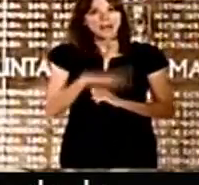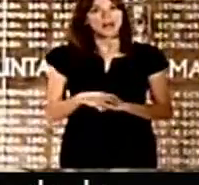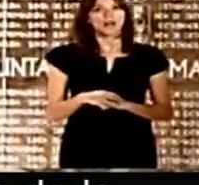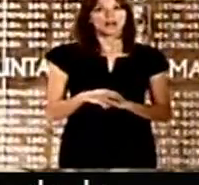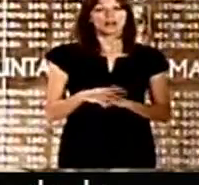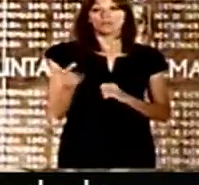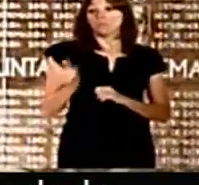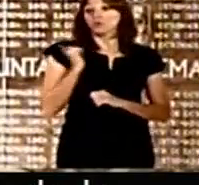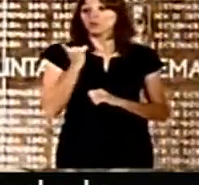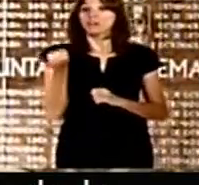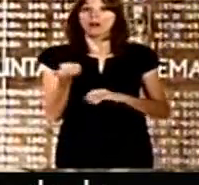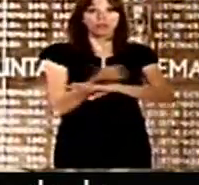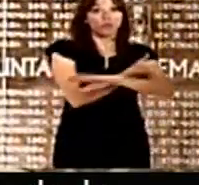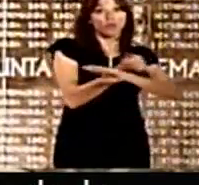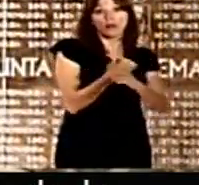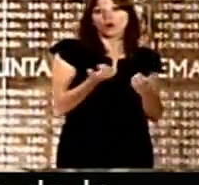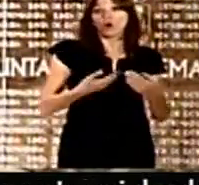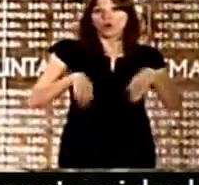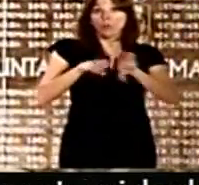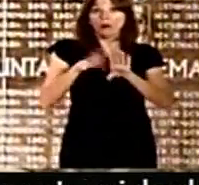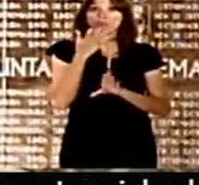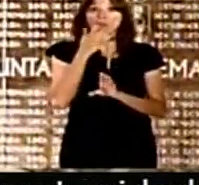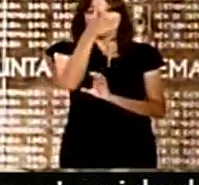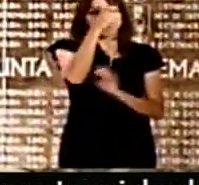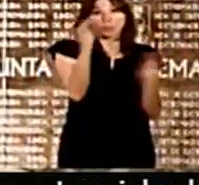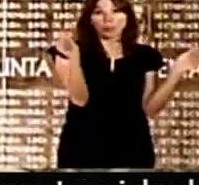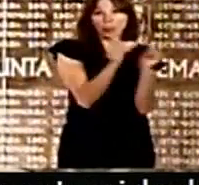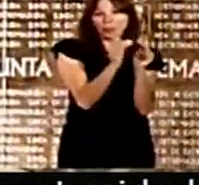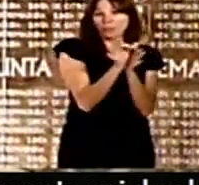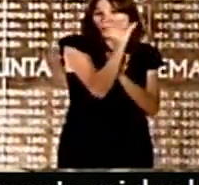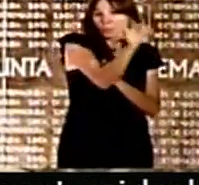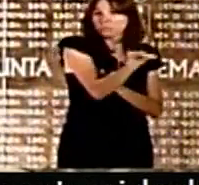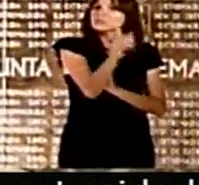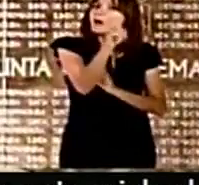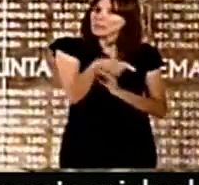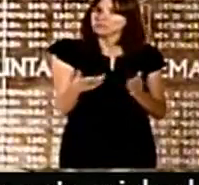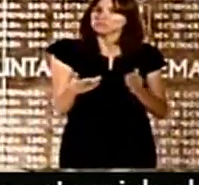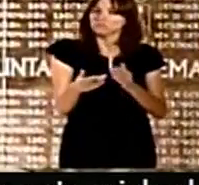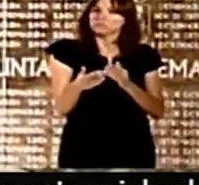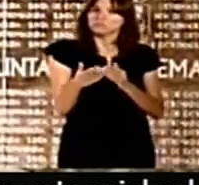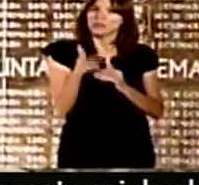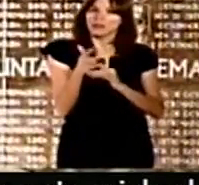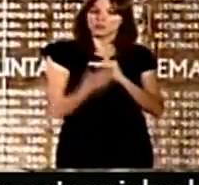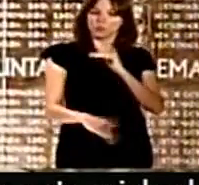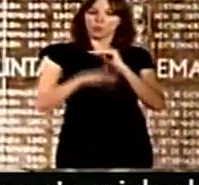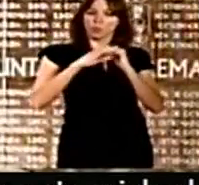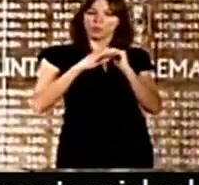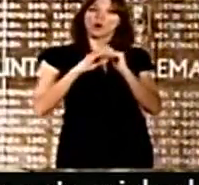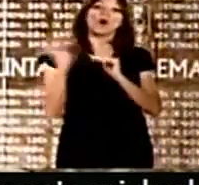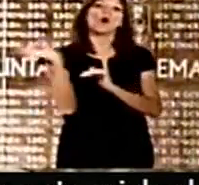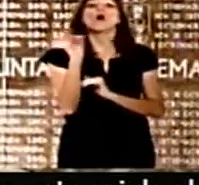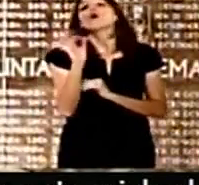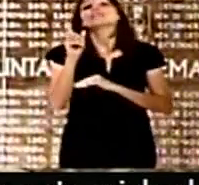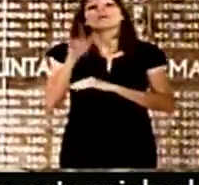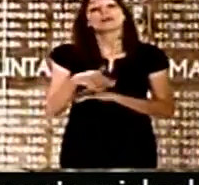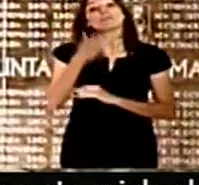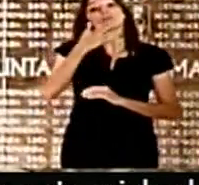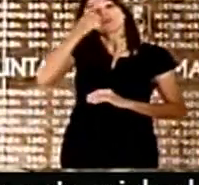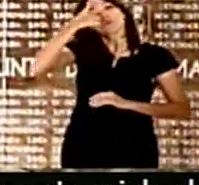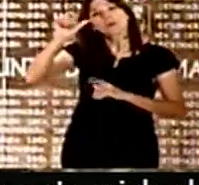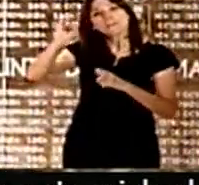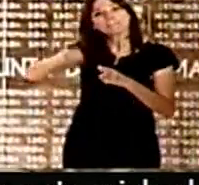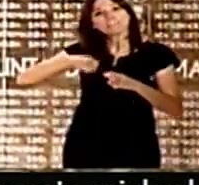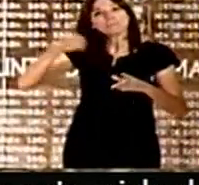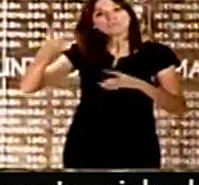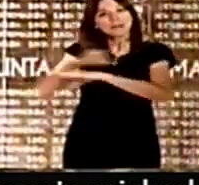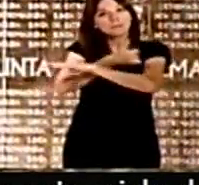oportunidades de los ciudadanos que viven en territorios más pequeños, en pueblos más pequeños, y, en definitiva, también se lucha contra el reto demográfico con ayudas como